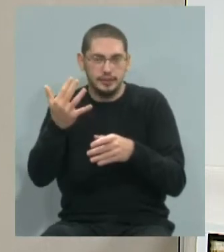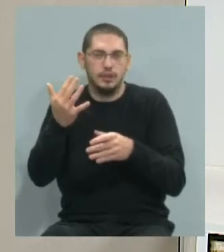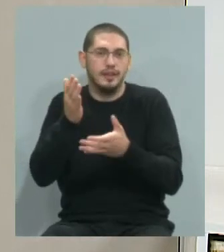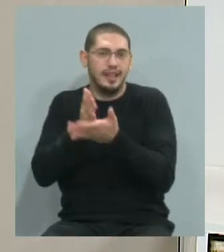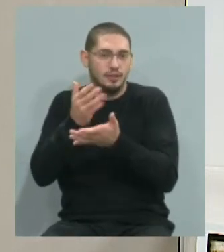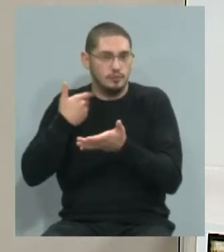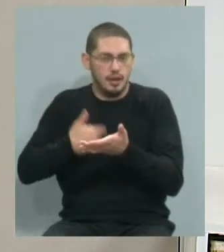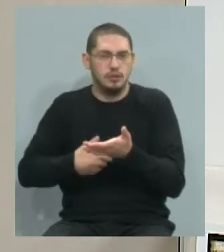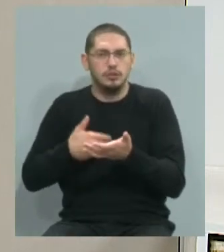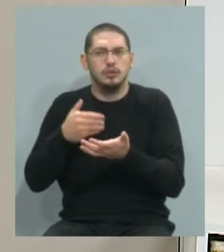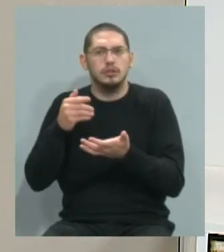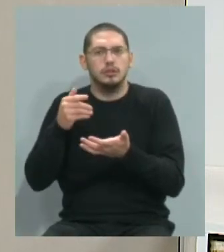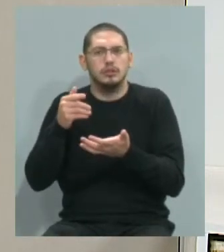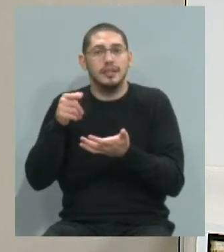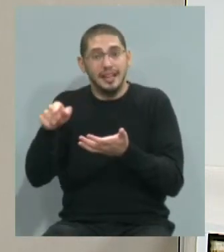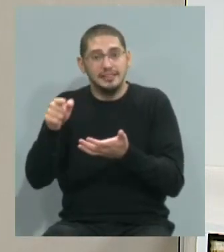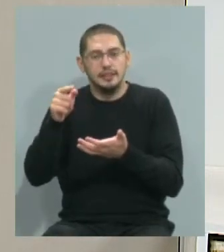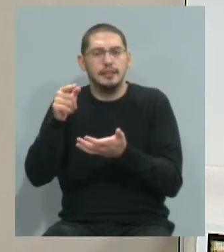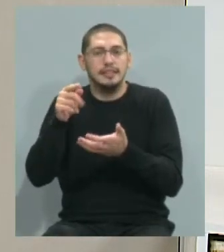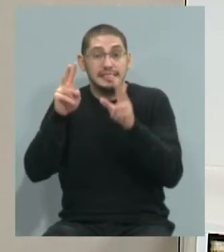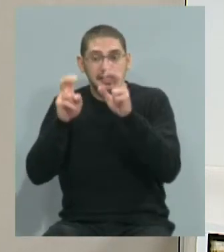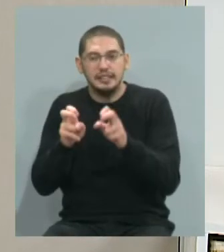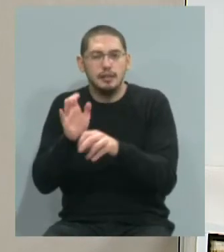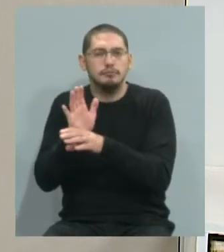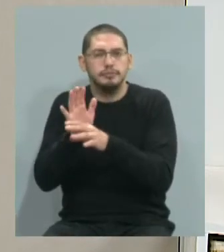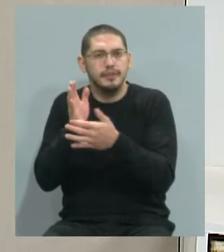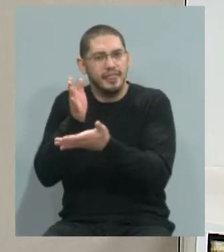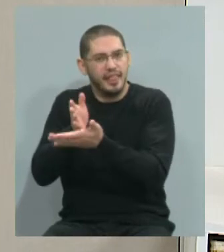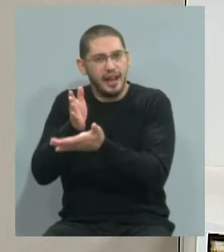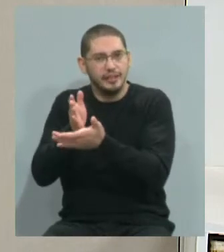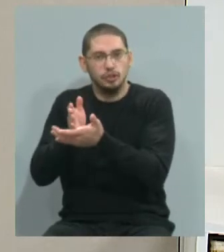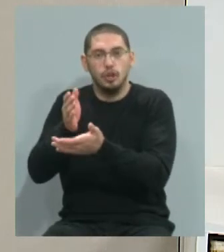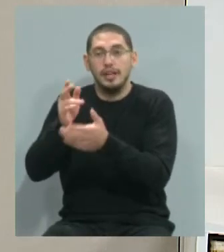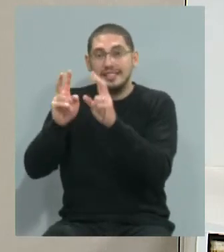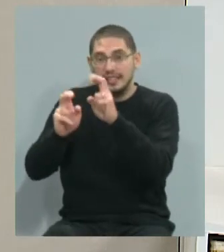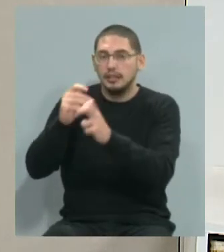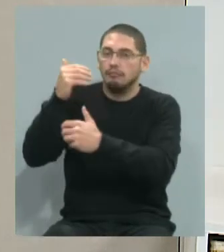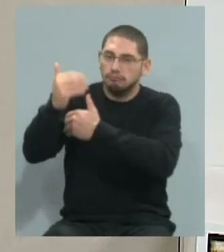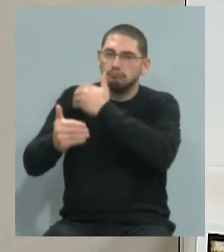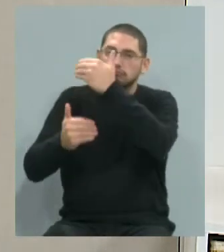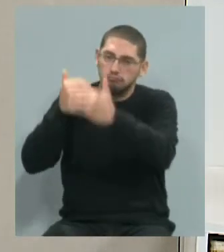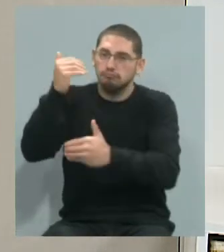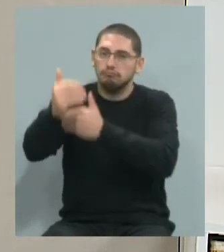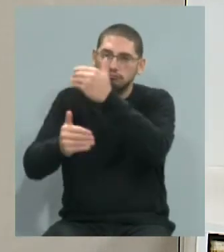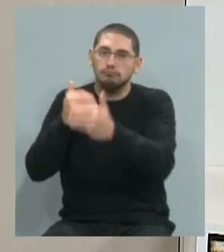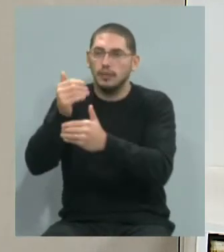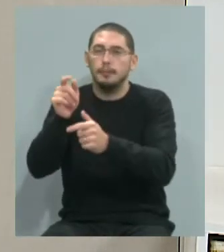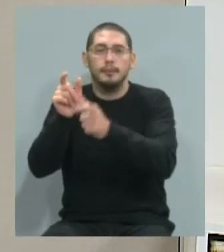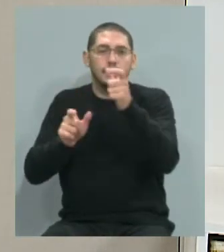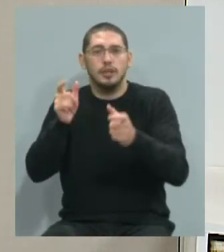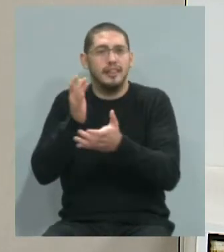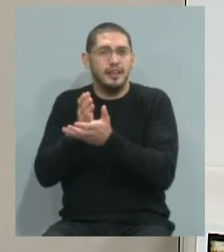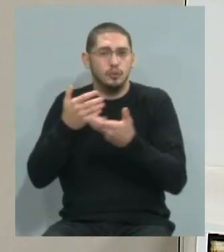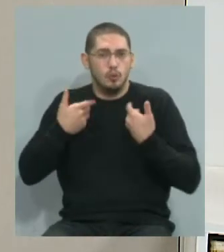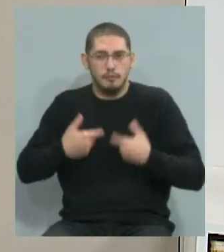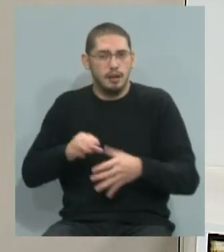del Hombre, es un derecho. El derecho al progreso científico es un derecho humano. Entonces la recomendación se monta